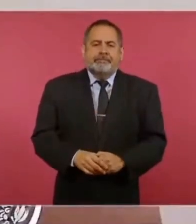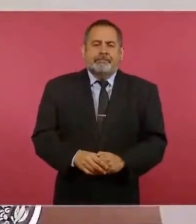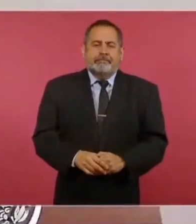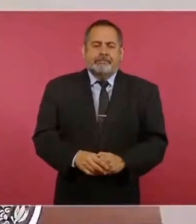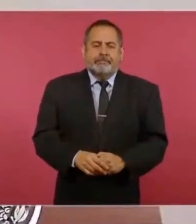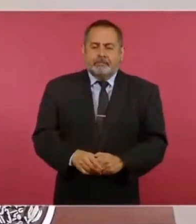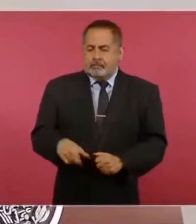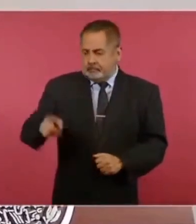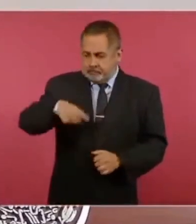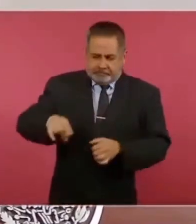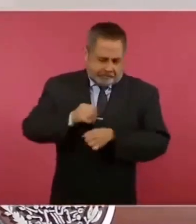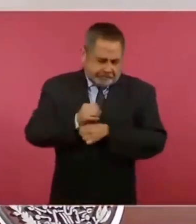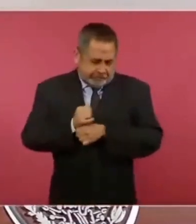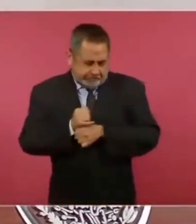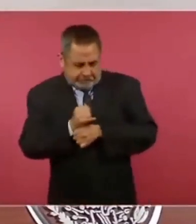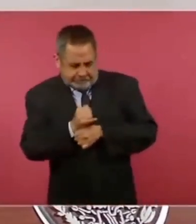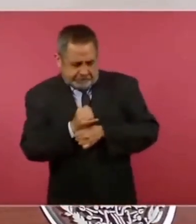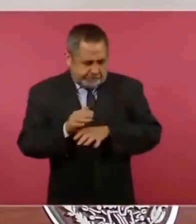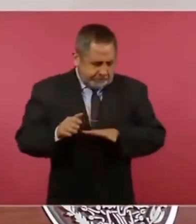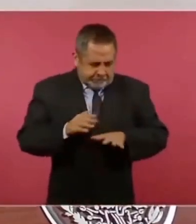Se hace la investigación porque